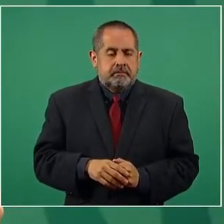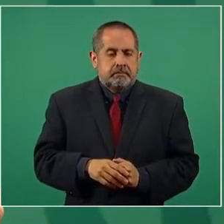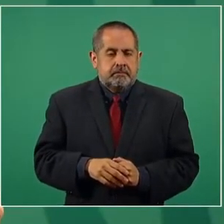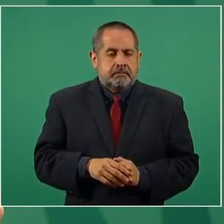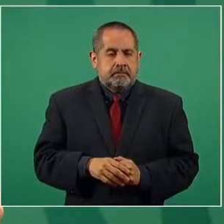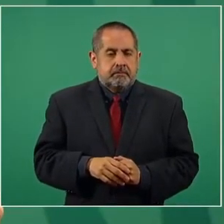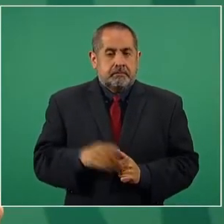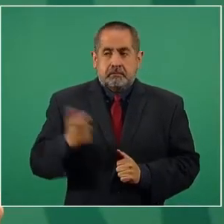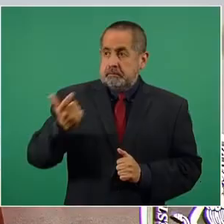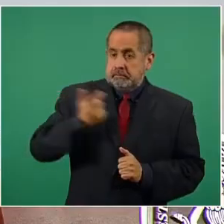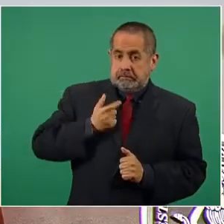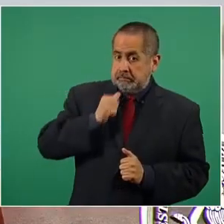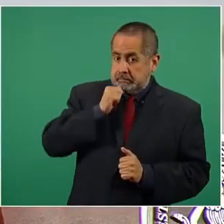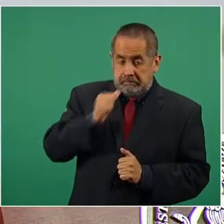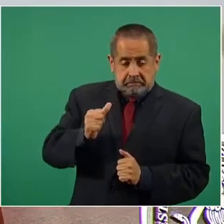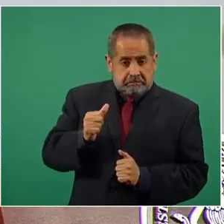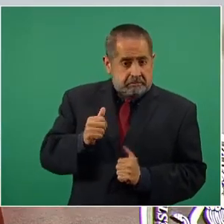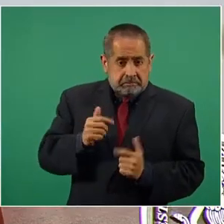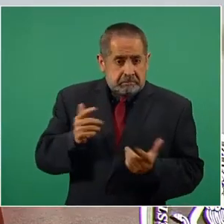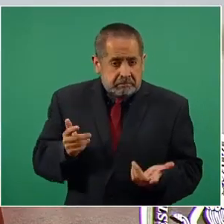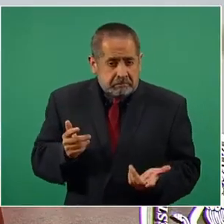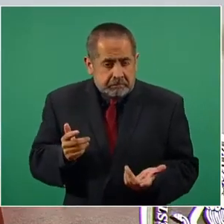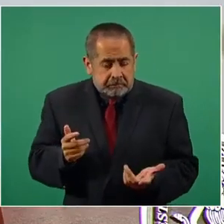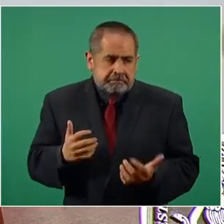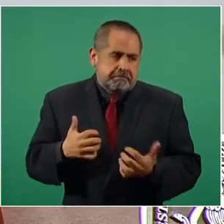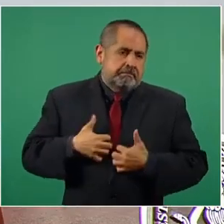y no recibir